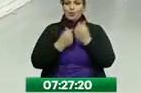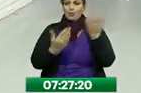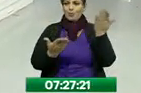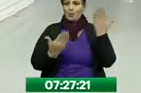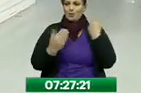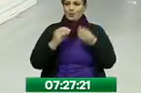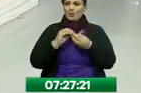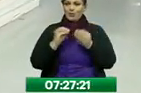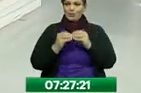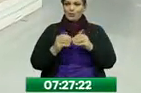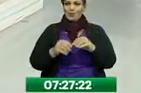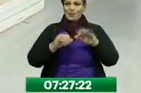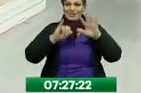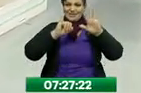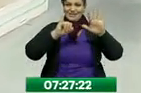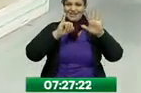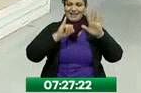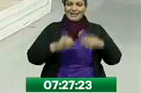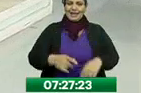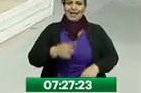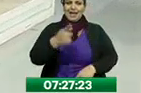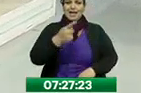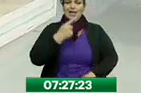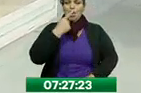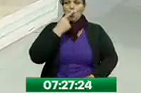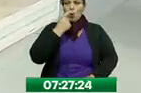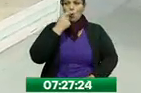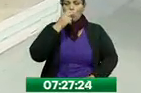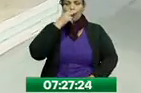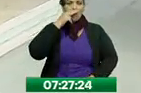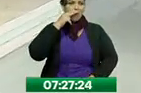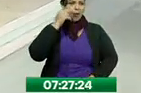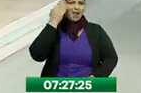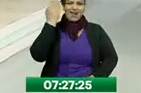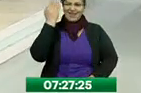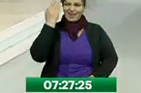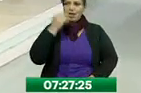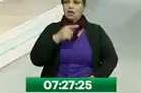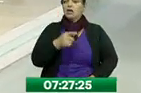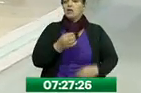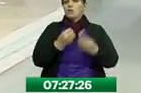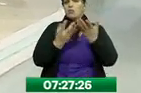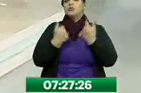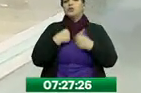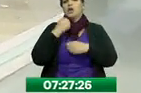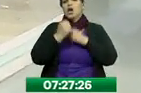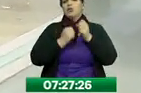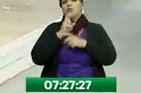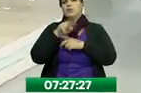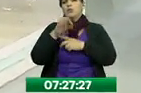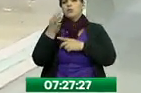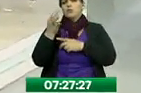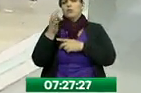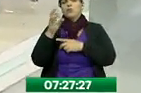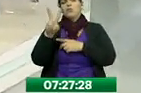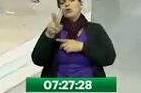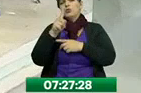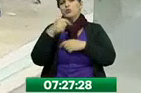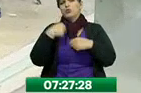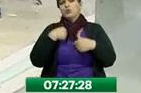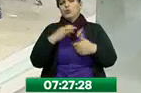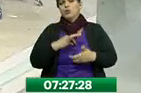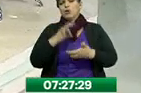ha confirmado que se postulará para las elecciones del 2021. Sin embargo, en el escenario hipotético de que lo